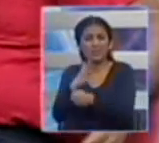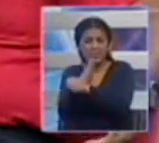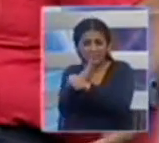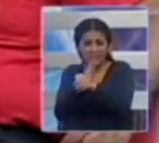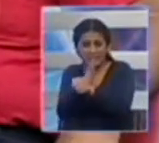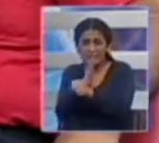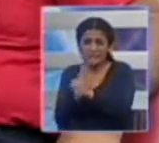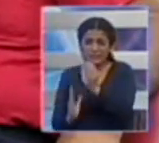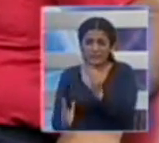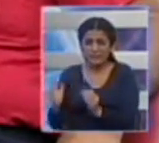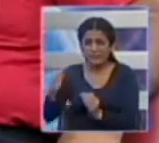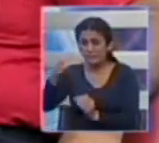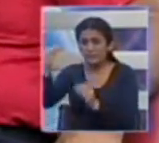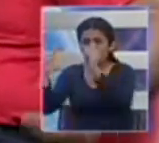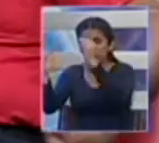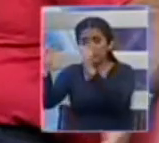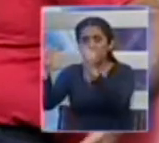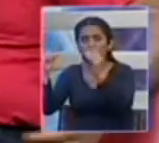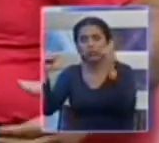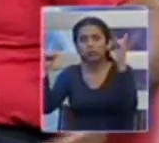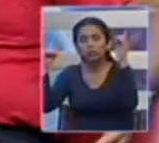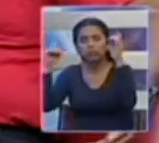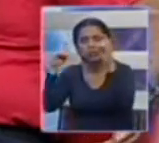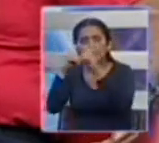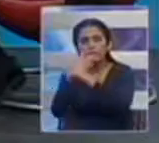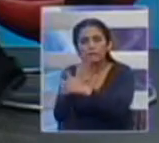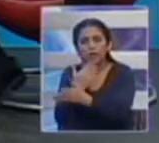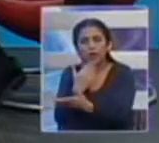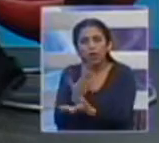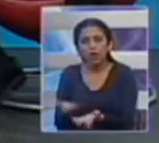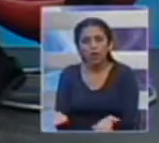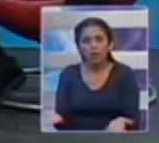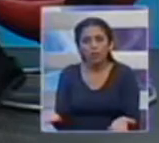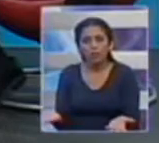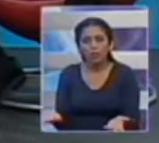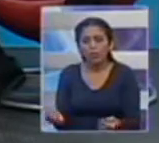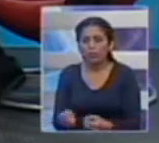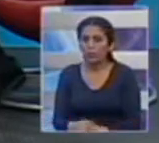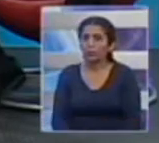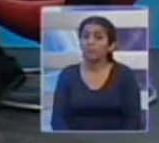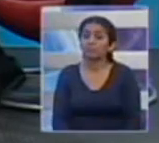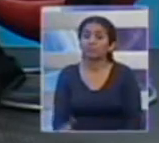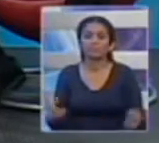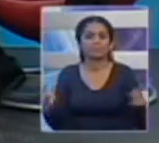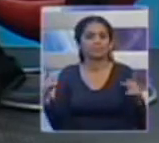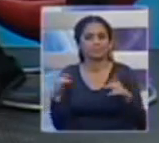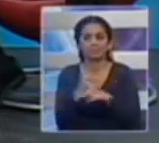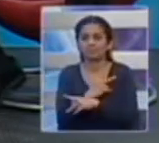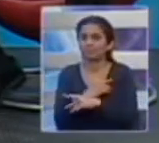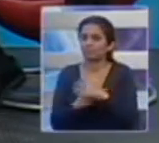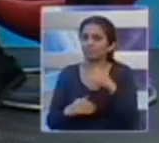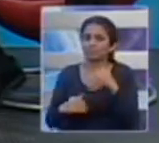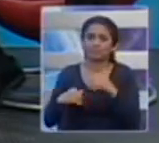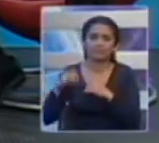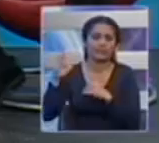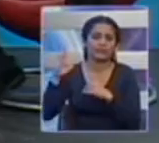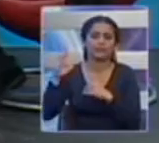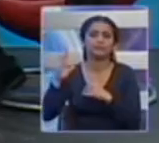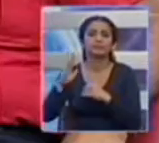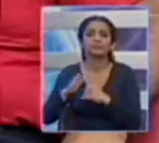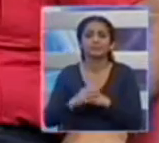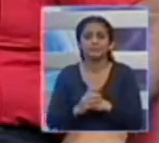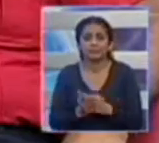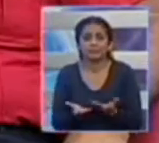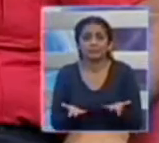Sí, lastimosamente, pues ya imagínense si los otros monigotes nos generan un riesgo, estos de acá. A pesar de que las personas